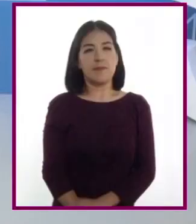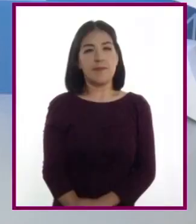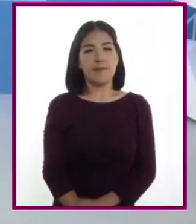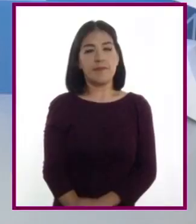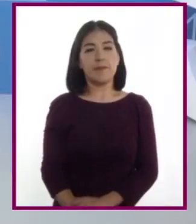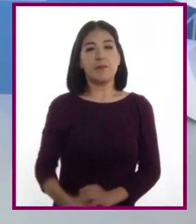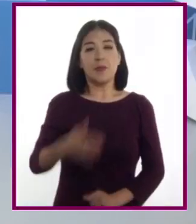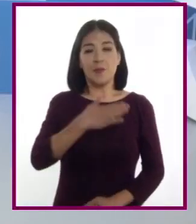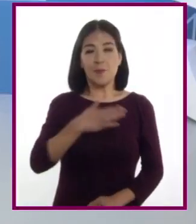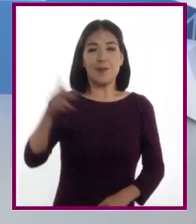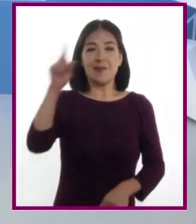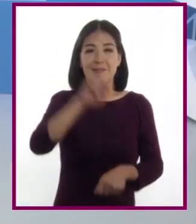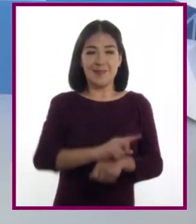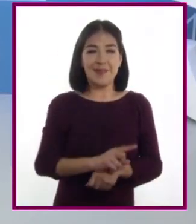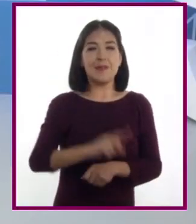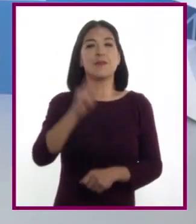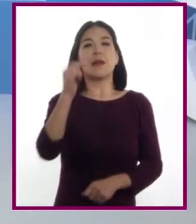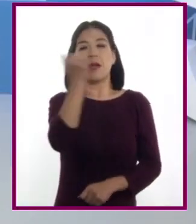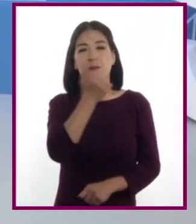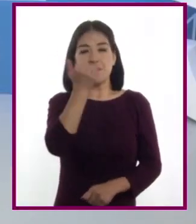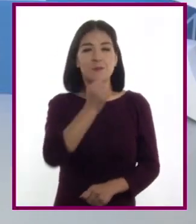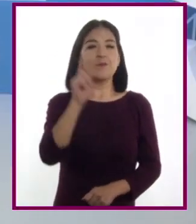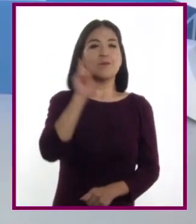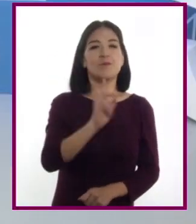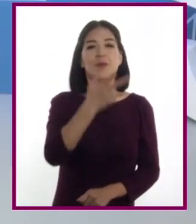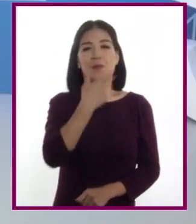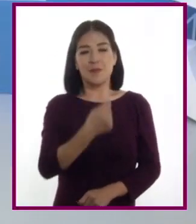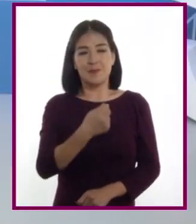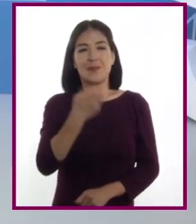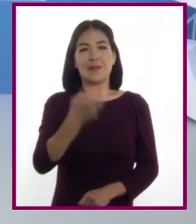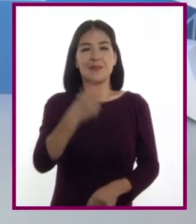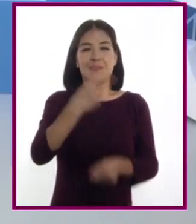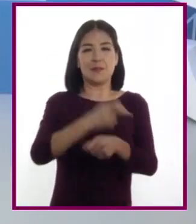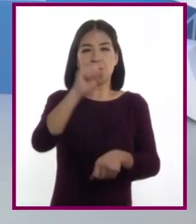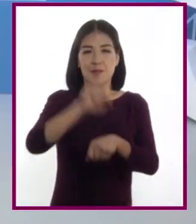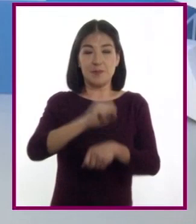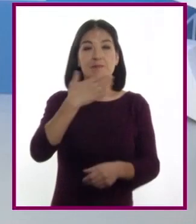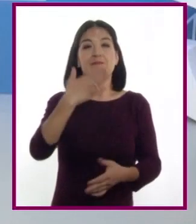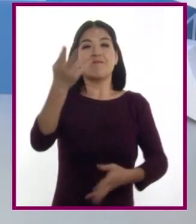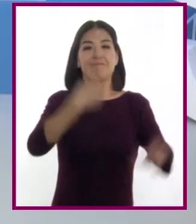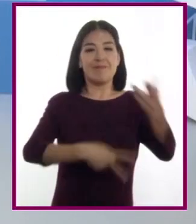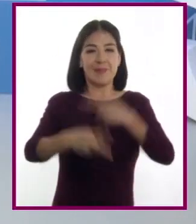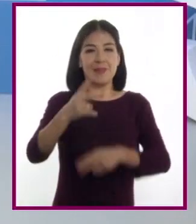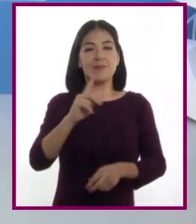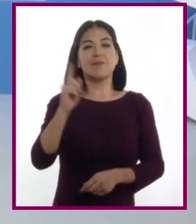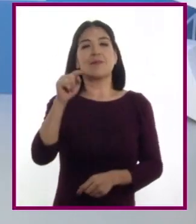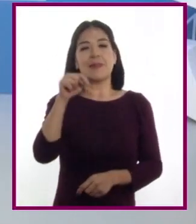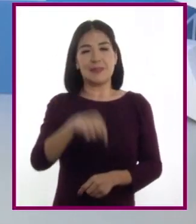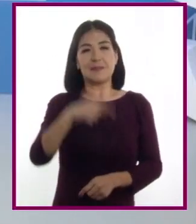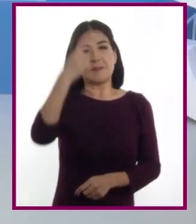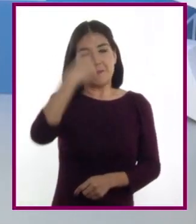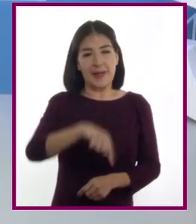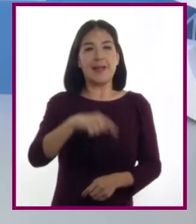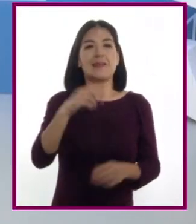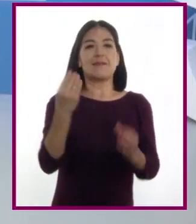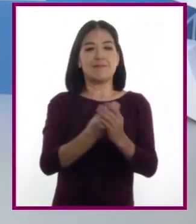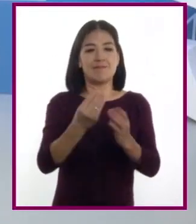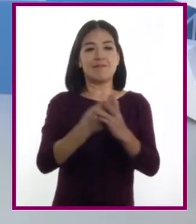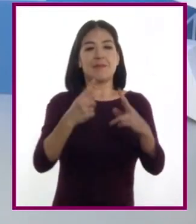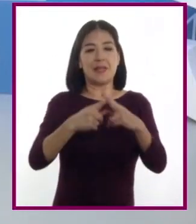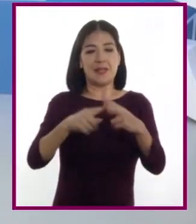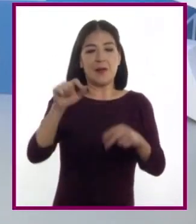Buen día, estimadas alumnas y estimados alumnos de segundo de secundaria. Sean bienvenidas y bienvenidos a su clase de matemáticas del día